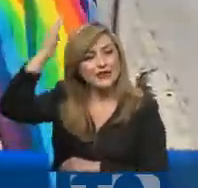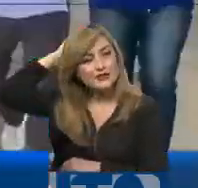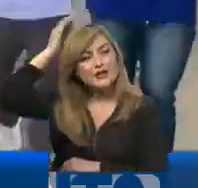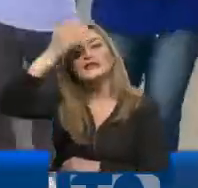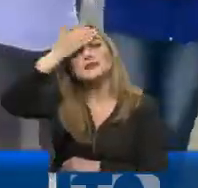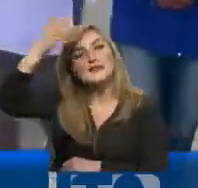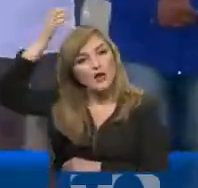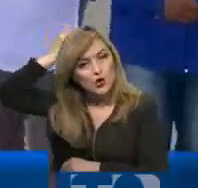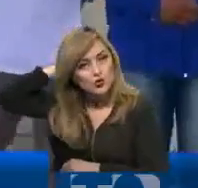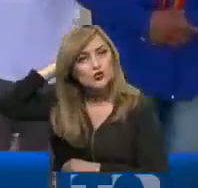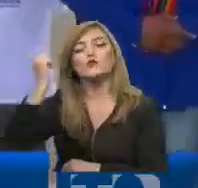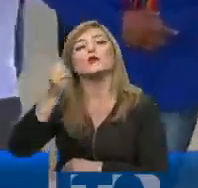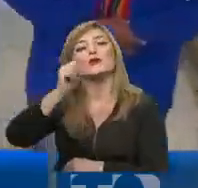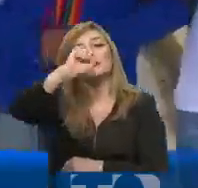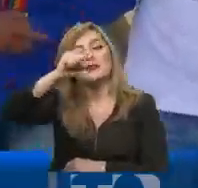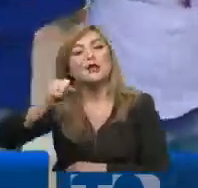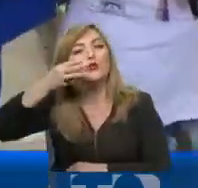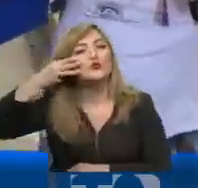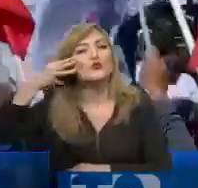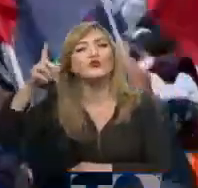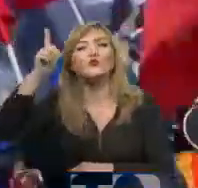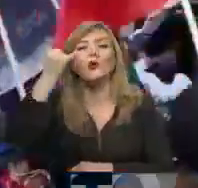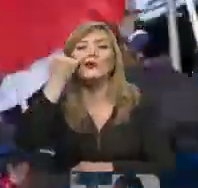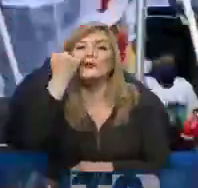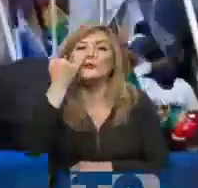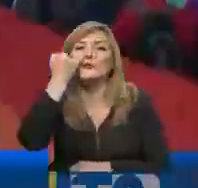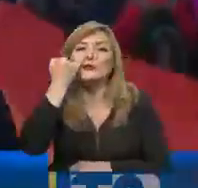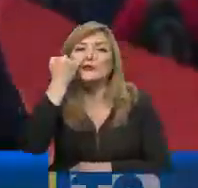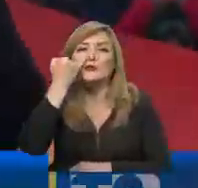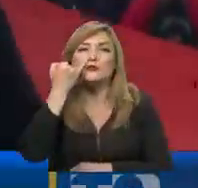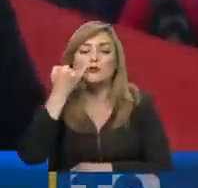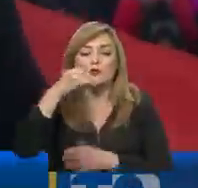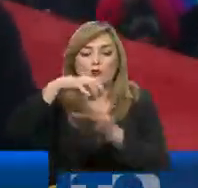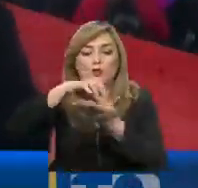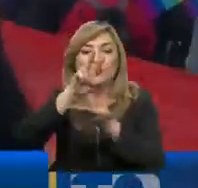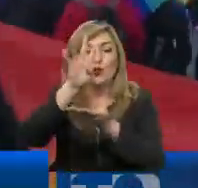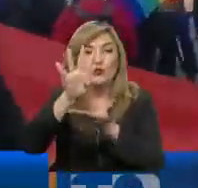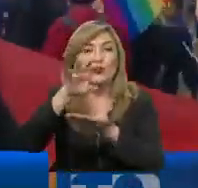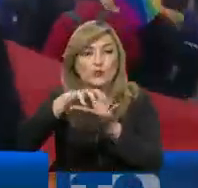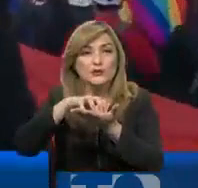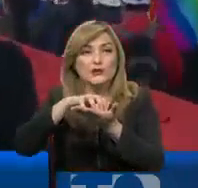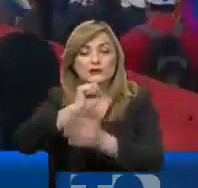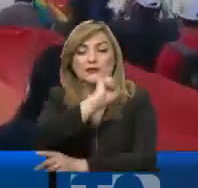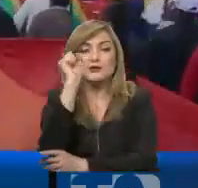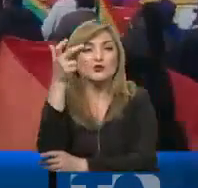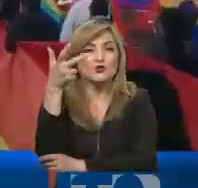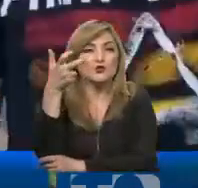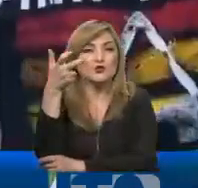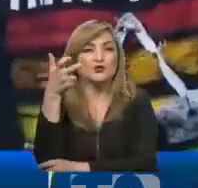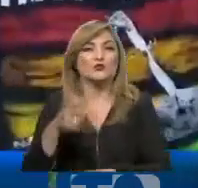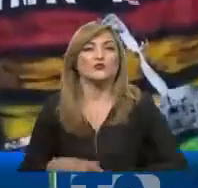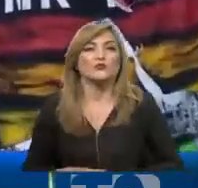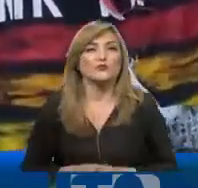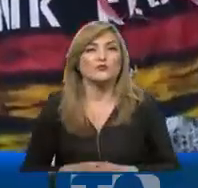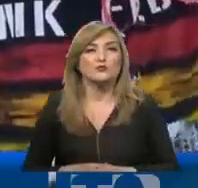Amazonía. Revisando los resultados, el líder indígena gana en 13 de las 24 provincias del país. Y si dependiera